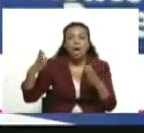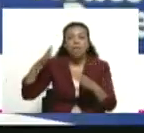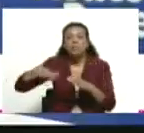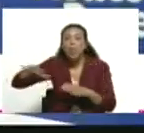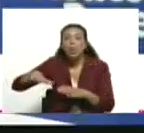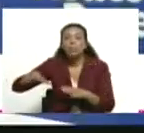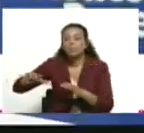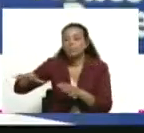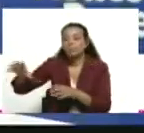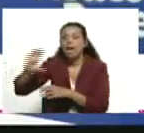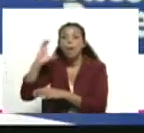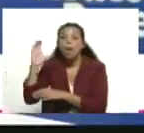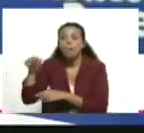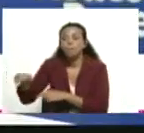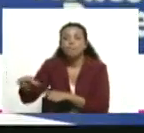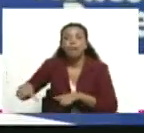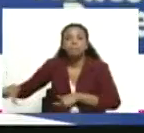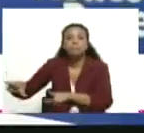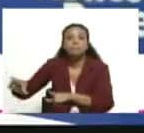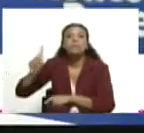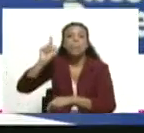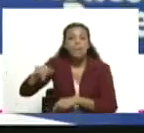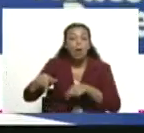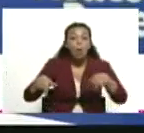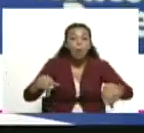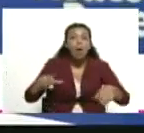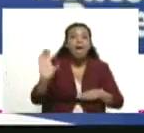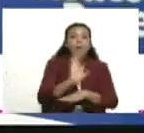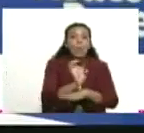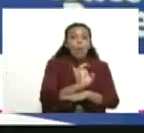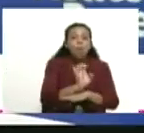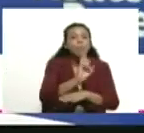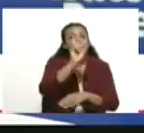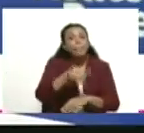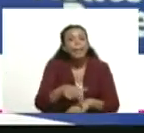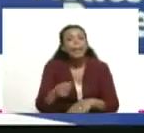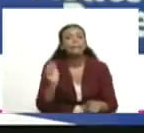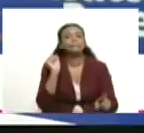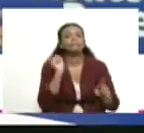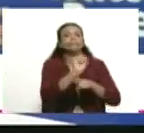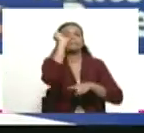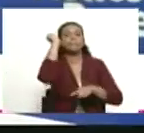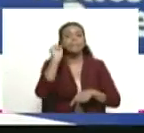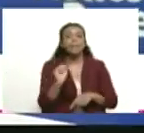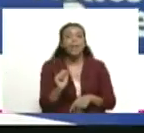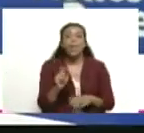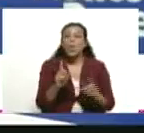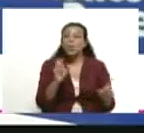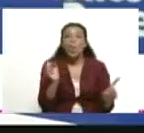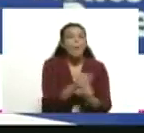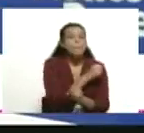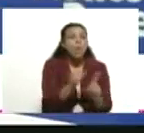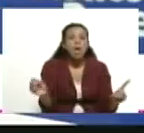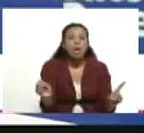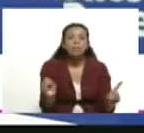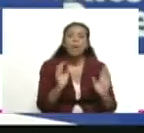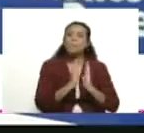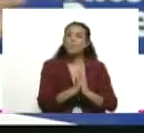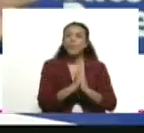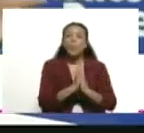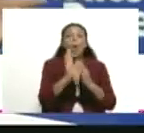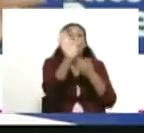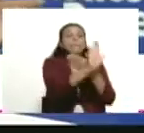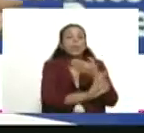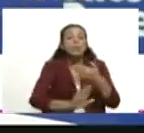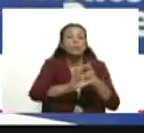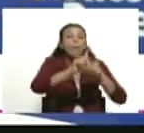de Colombia, como es víctima hoy el Ecuador. Así que yo condeno todo tipo de violencia y ofrezco toda la